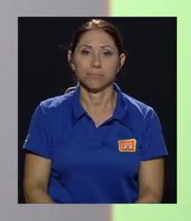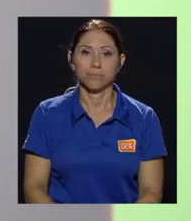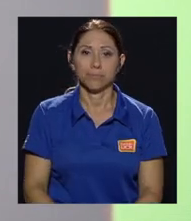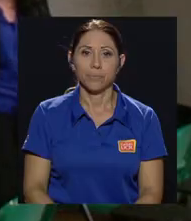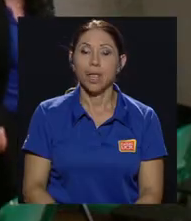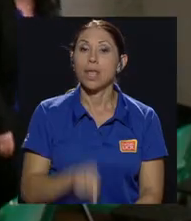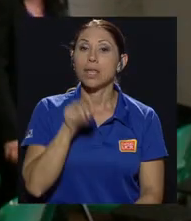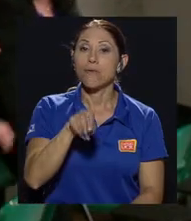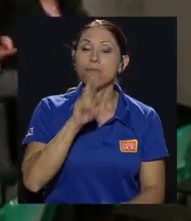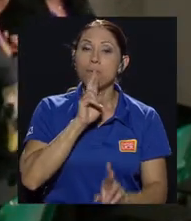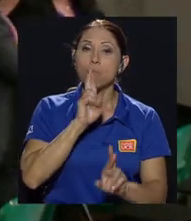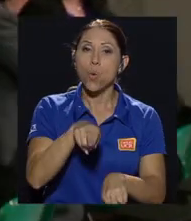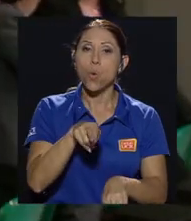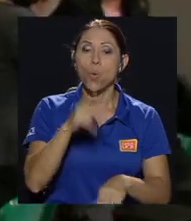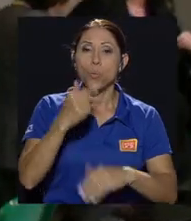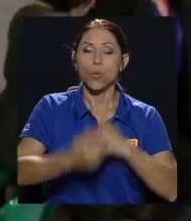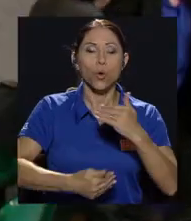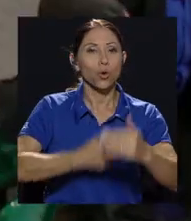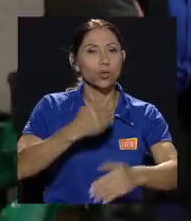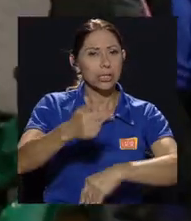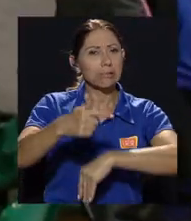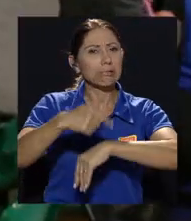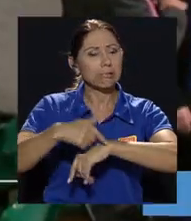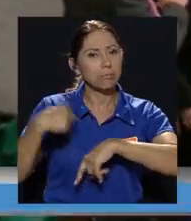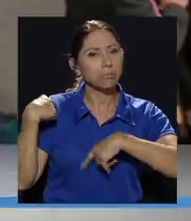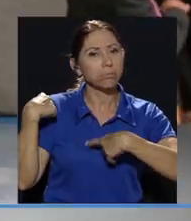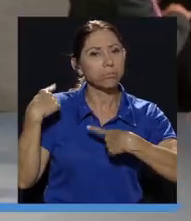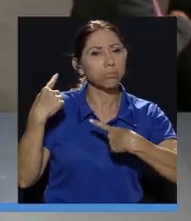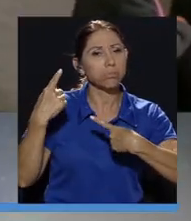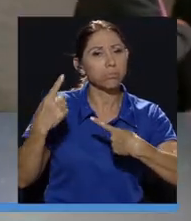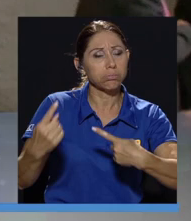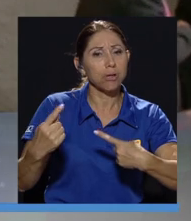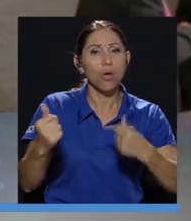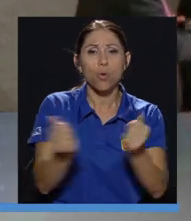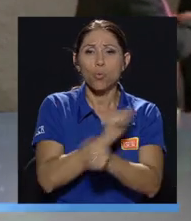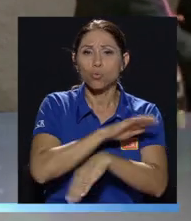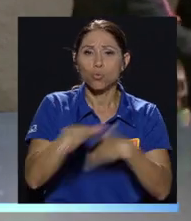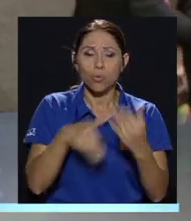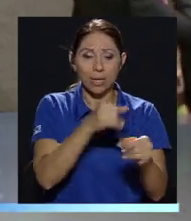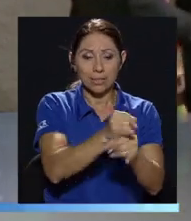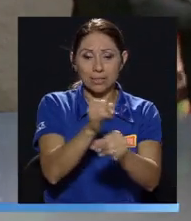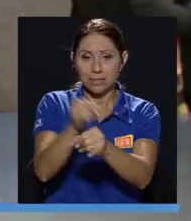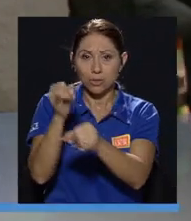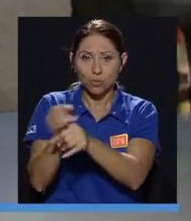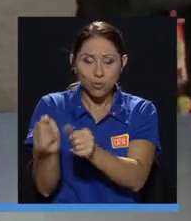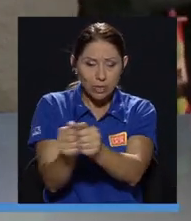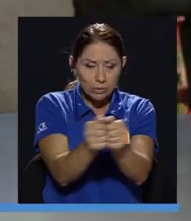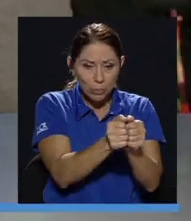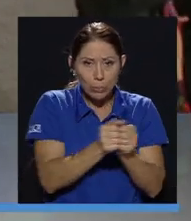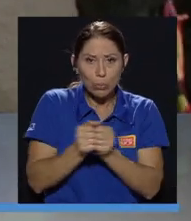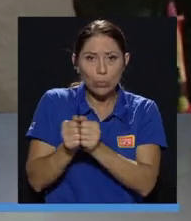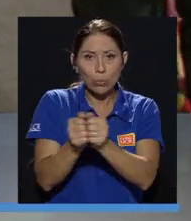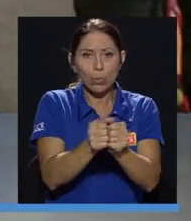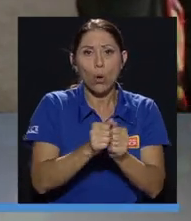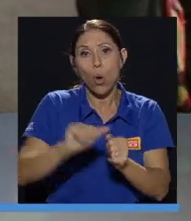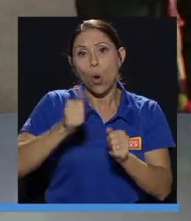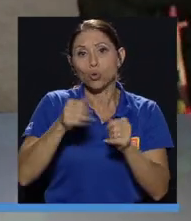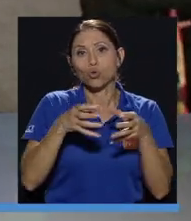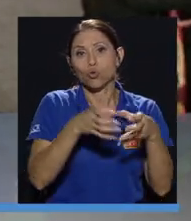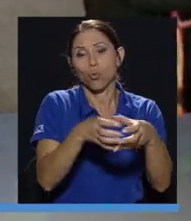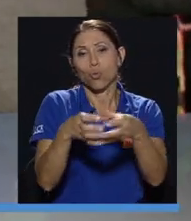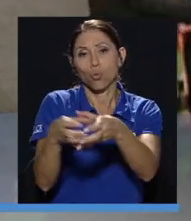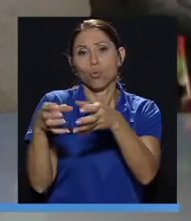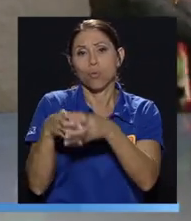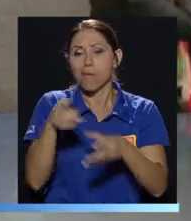Que fue producto de un proceso bastante largo de construcción conjunta con todas las instituciones y otros sectores también,